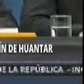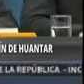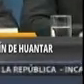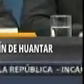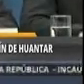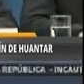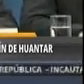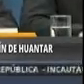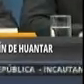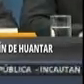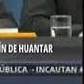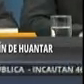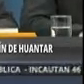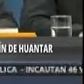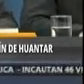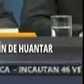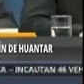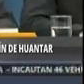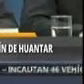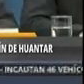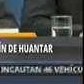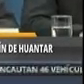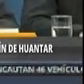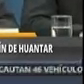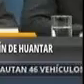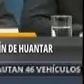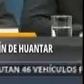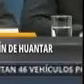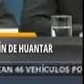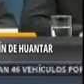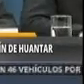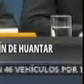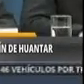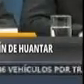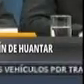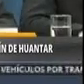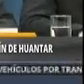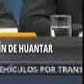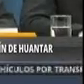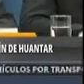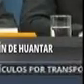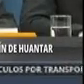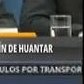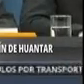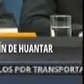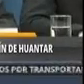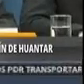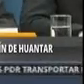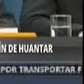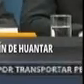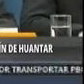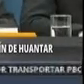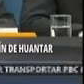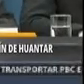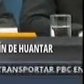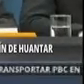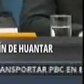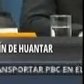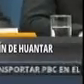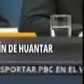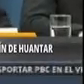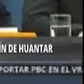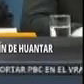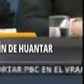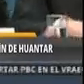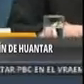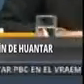día de hoy vamos a presentar una denuncia penal para que el Ministerio Público investigue este nuevo hecho ilícito que afecta al